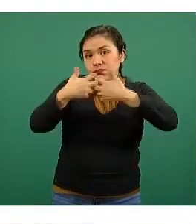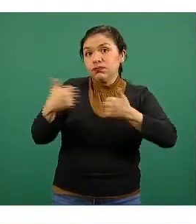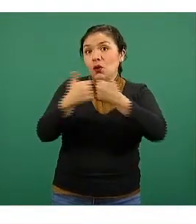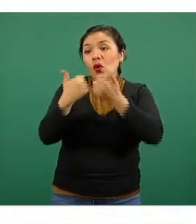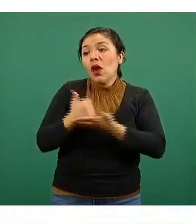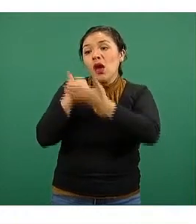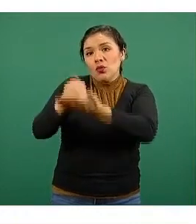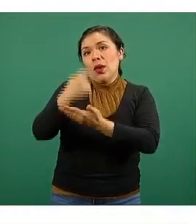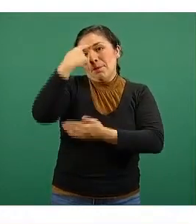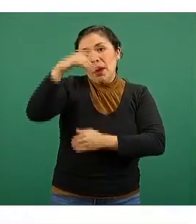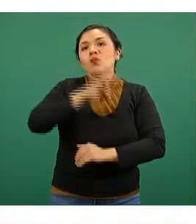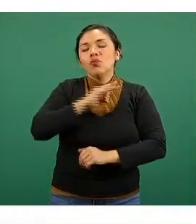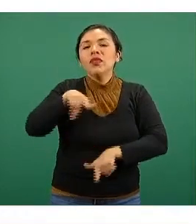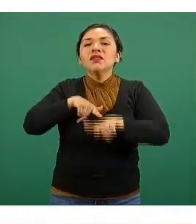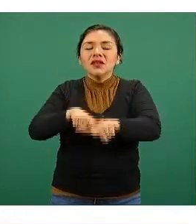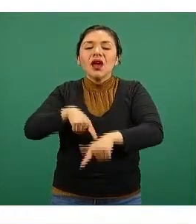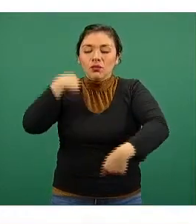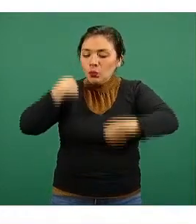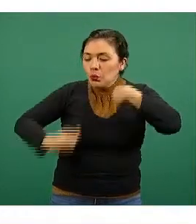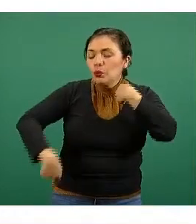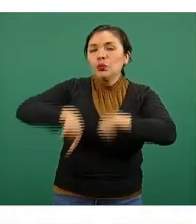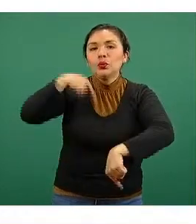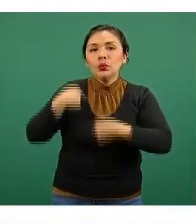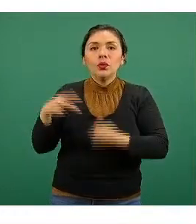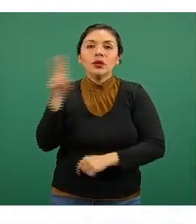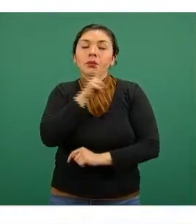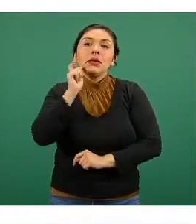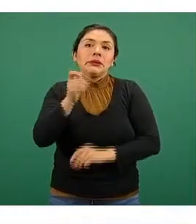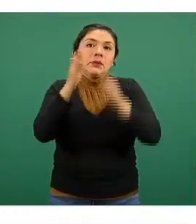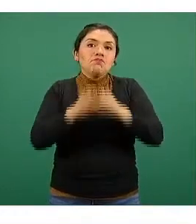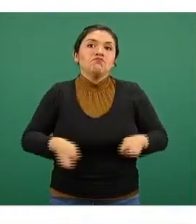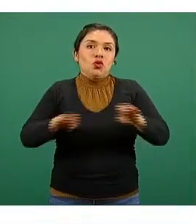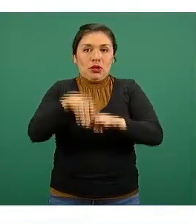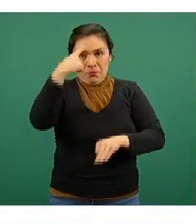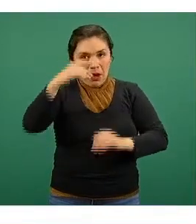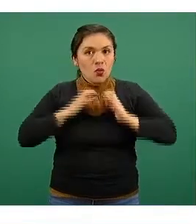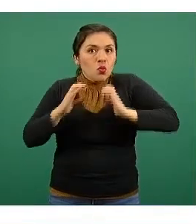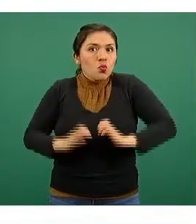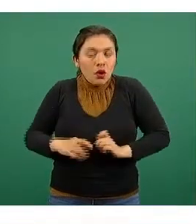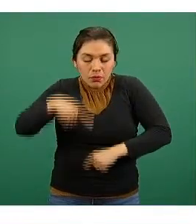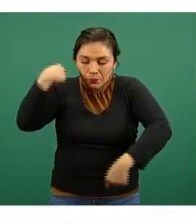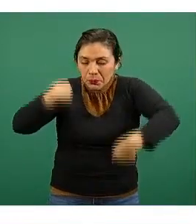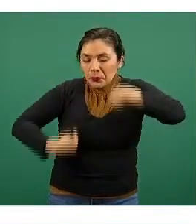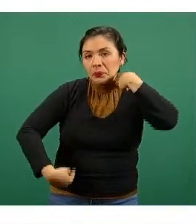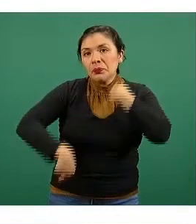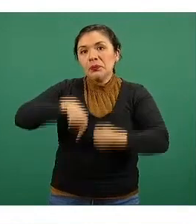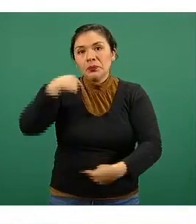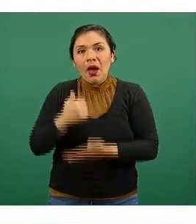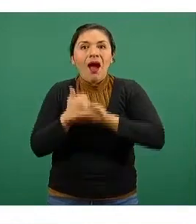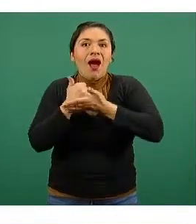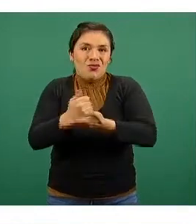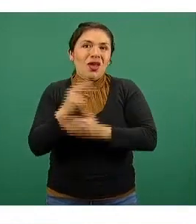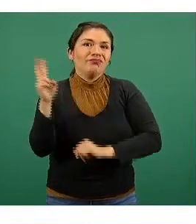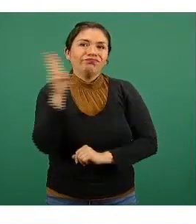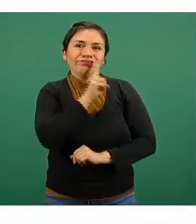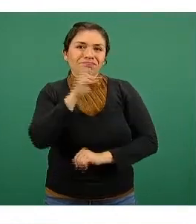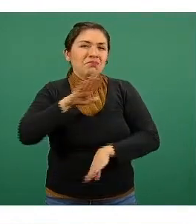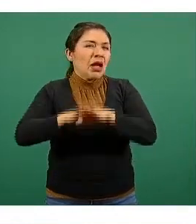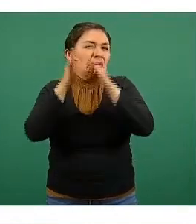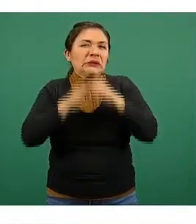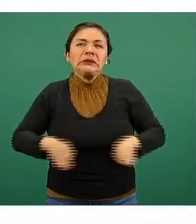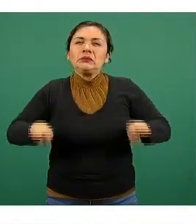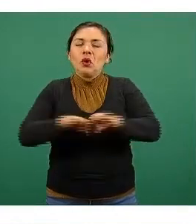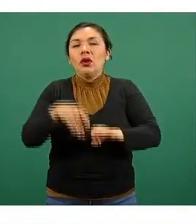poder llevar a cabo de manera adecuada esta función que es tan importante para la oxigenación de todos los órganos y sobre todo aquellos